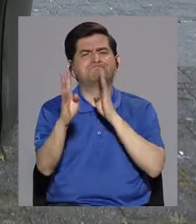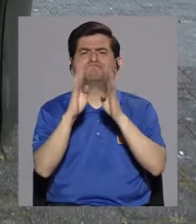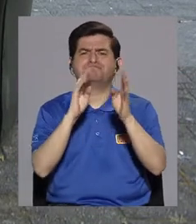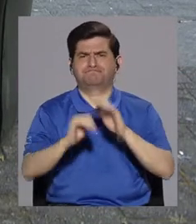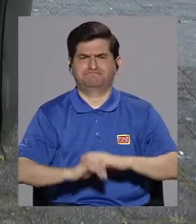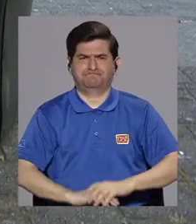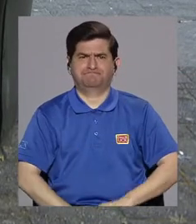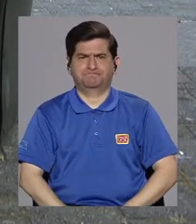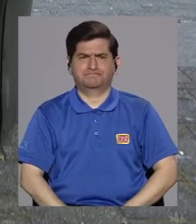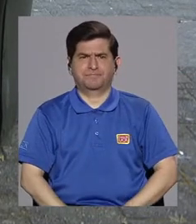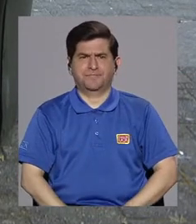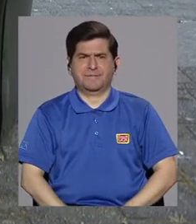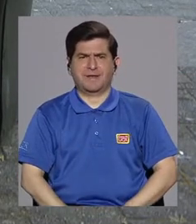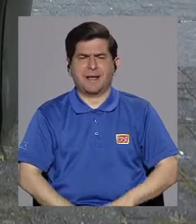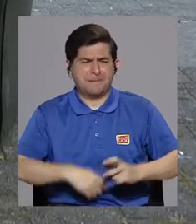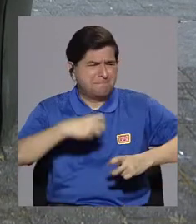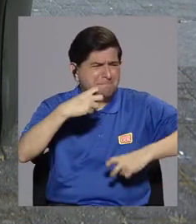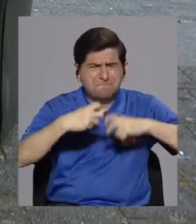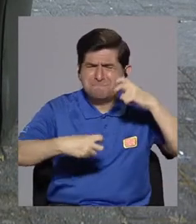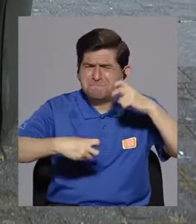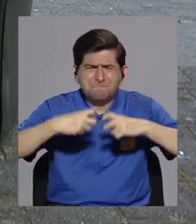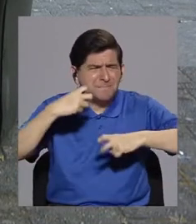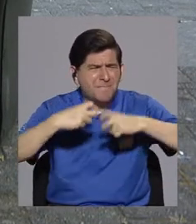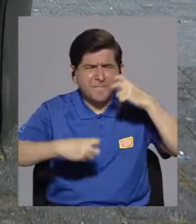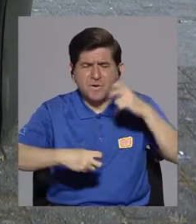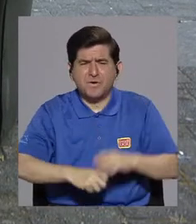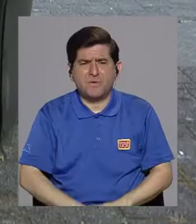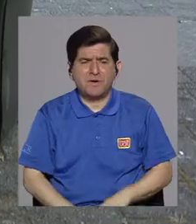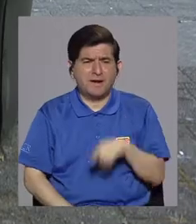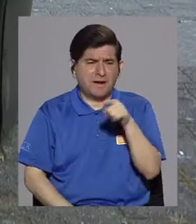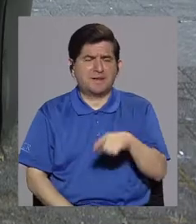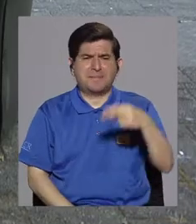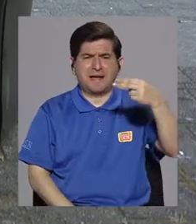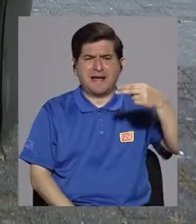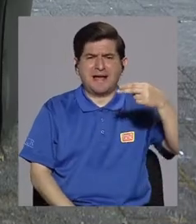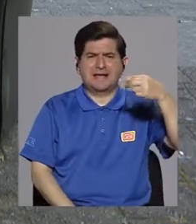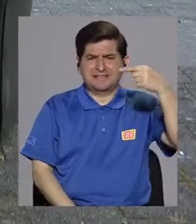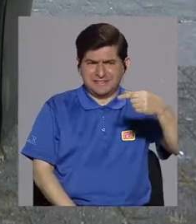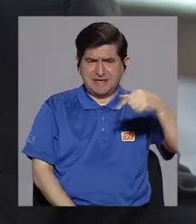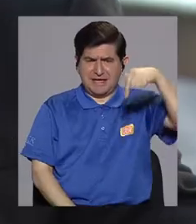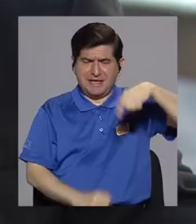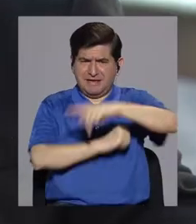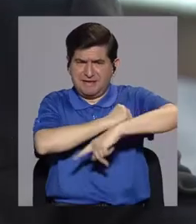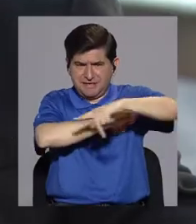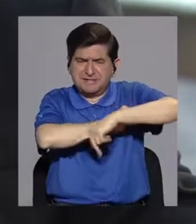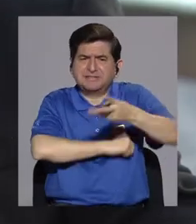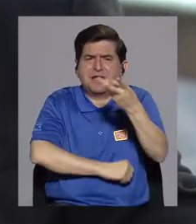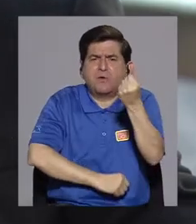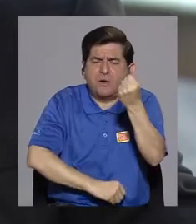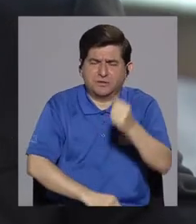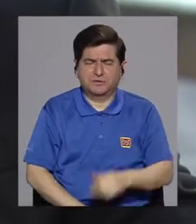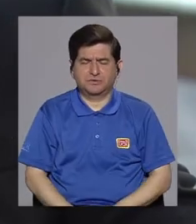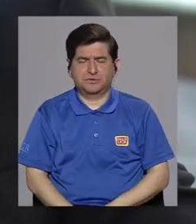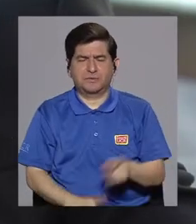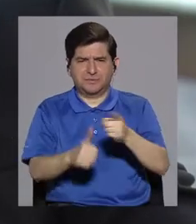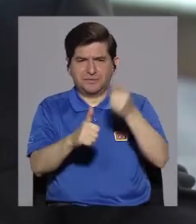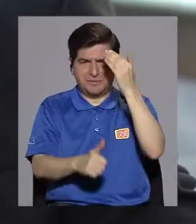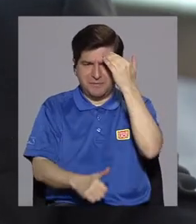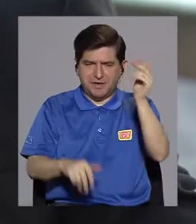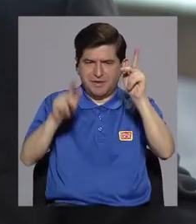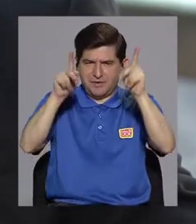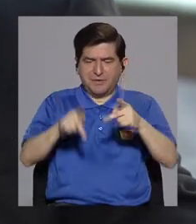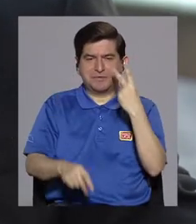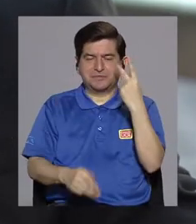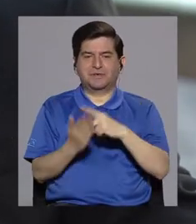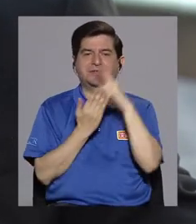conversar qué tan problemático es la exposición del mercurio en nuestro país. Sí, bueno, primero un saludo